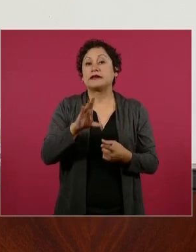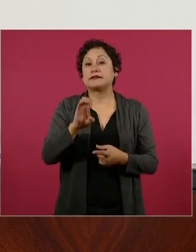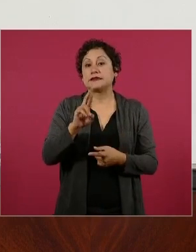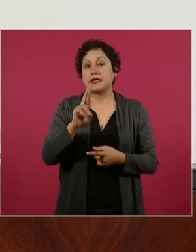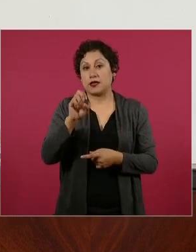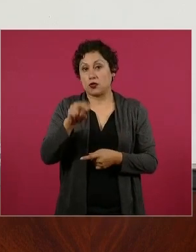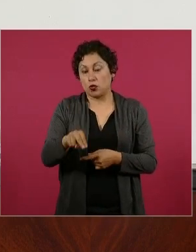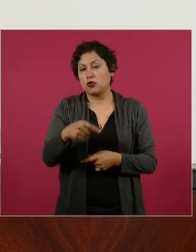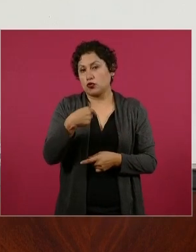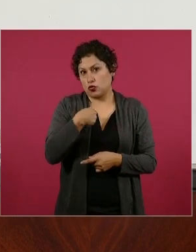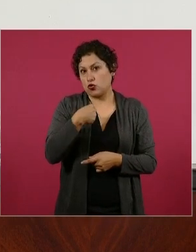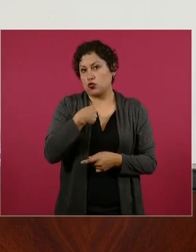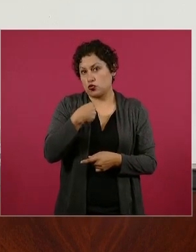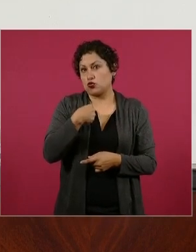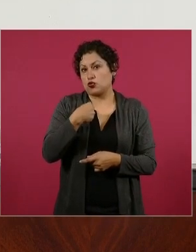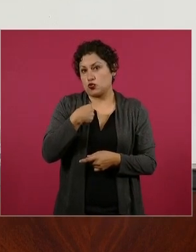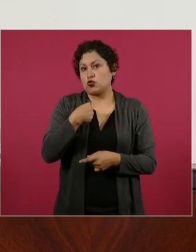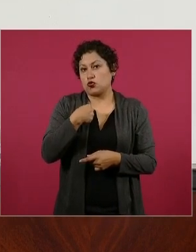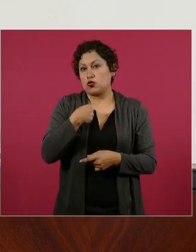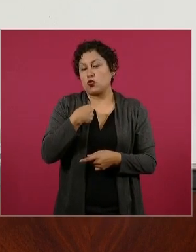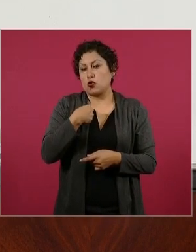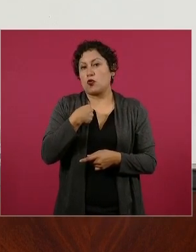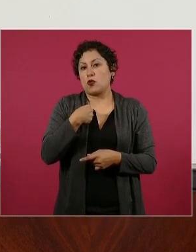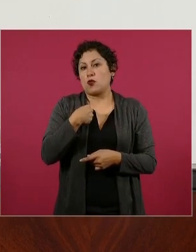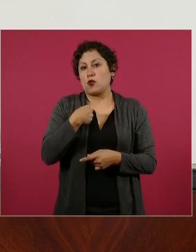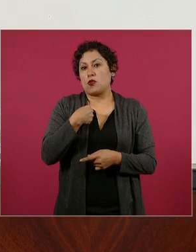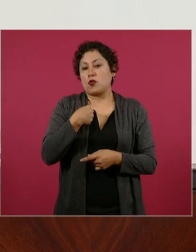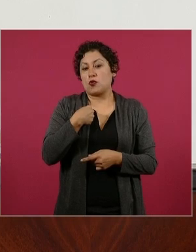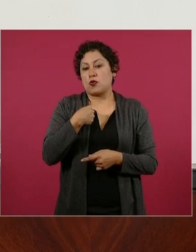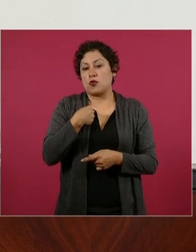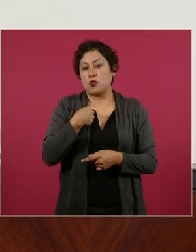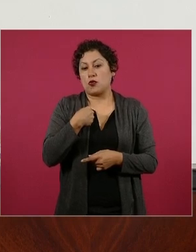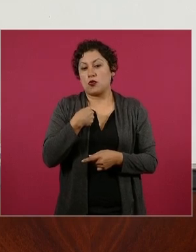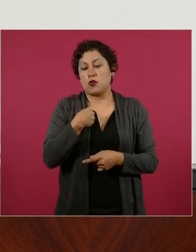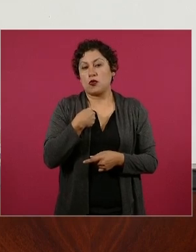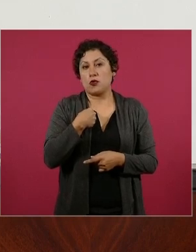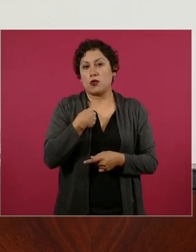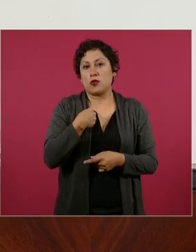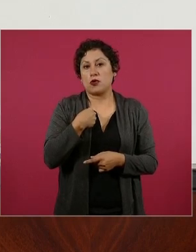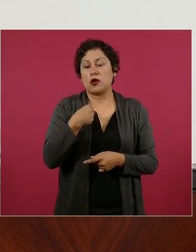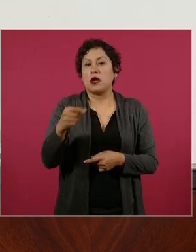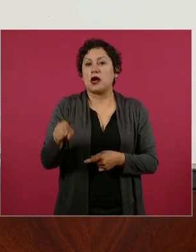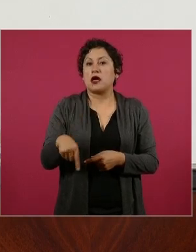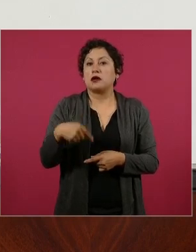yo he enviado a los primeros ministros de Israel, a dos,